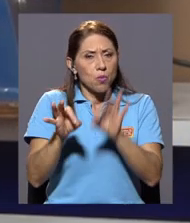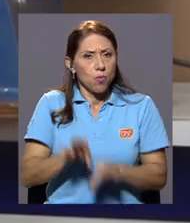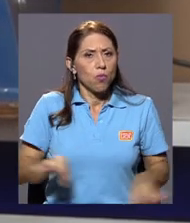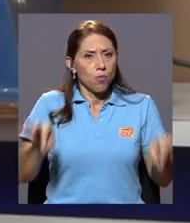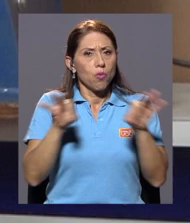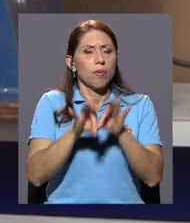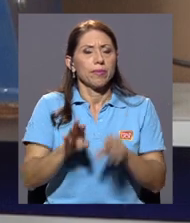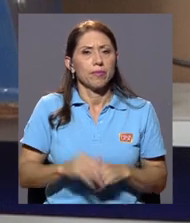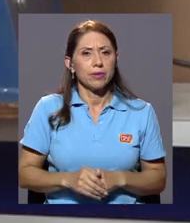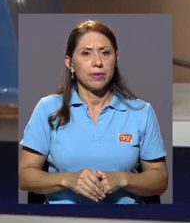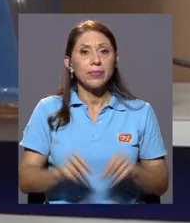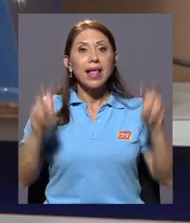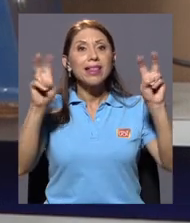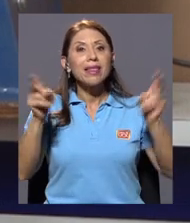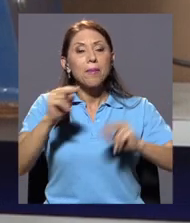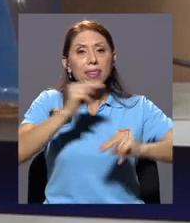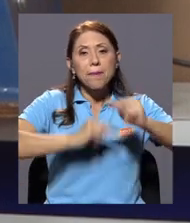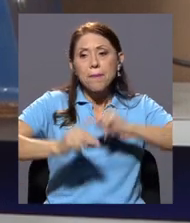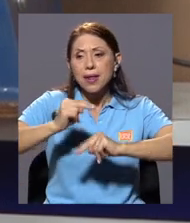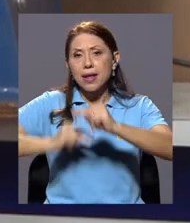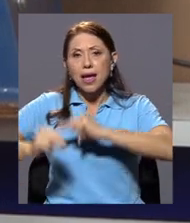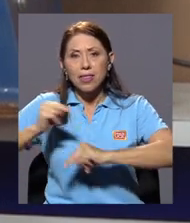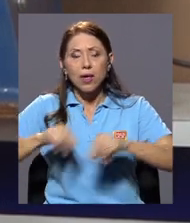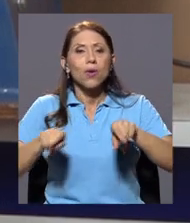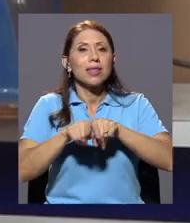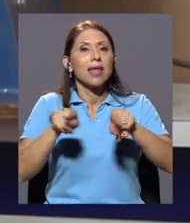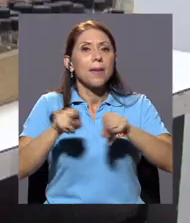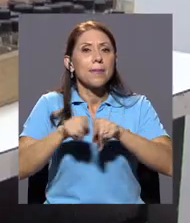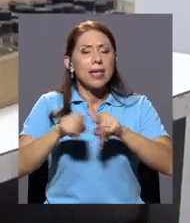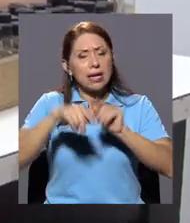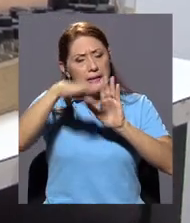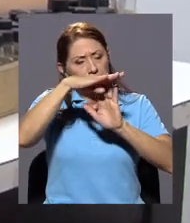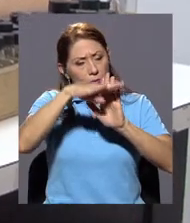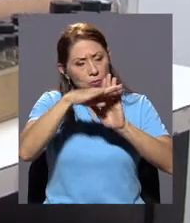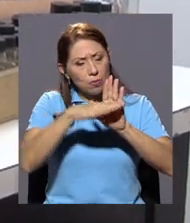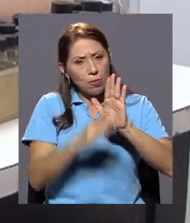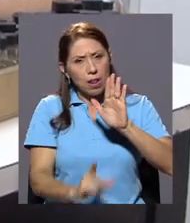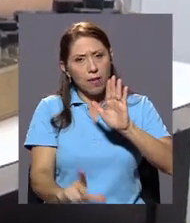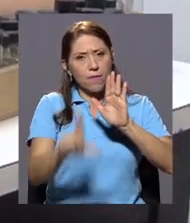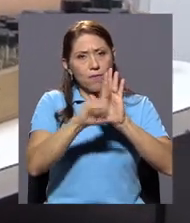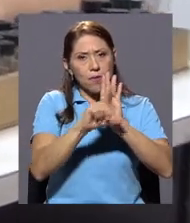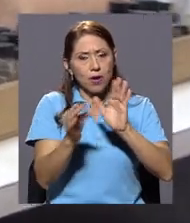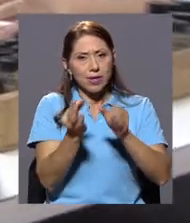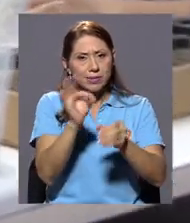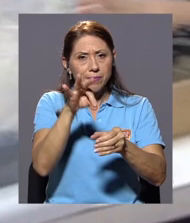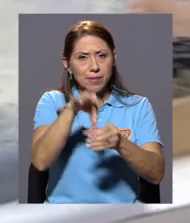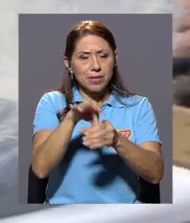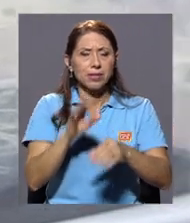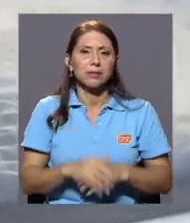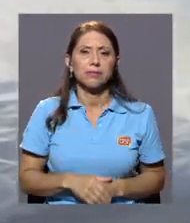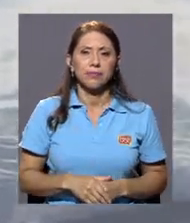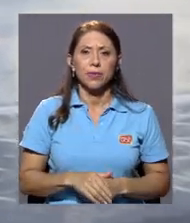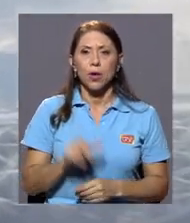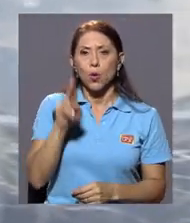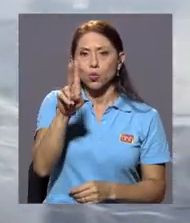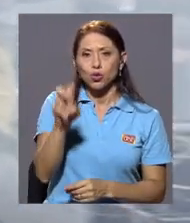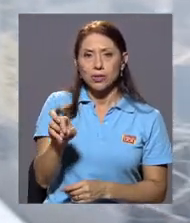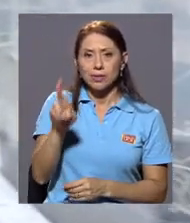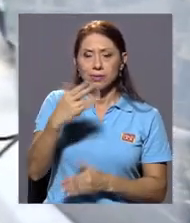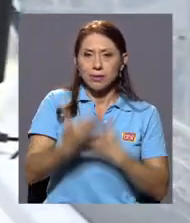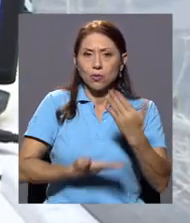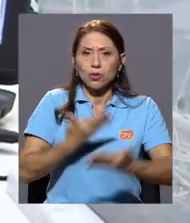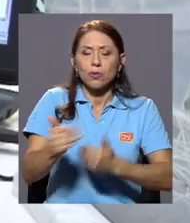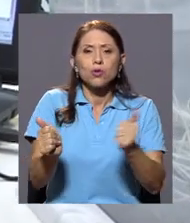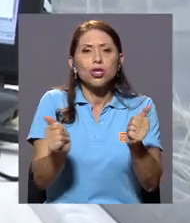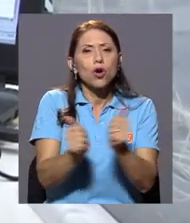importante, el tema de mercadeo y la plataforma legal en semillas. La UCR